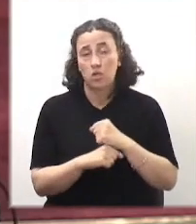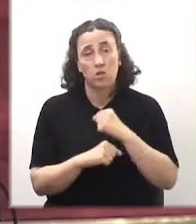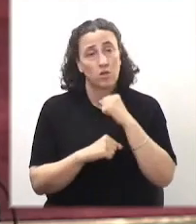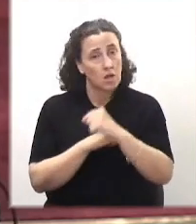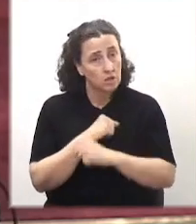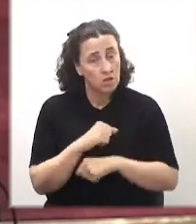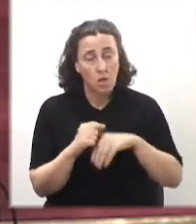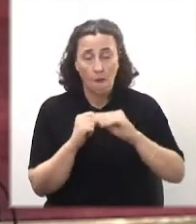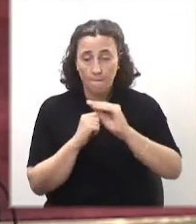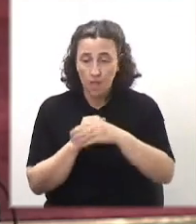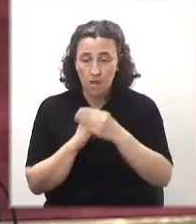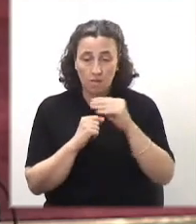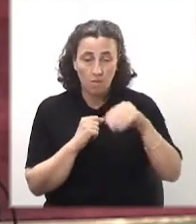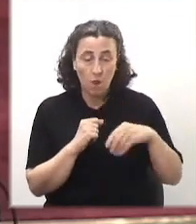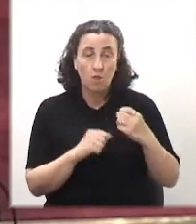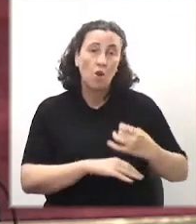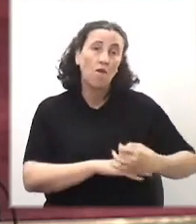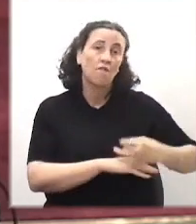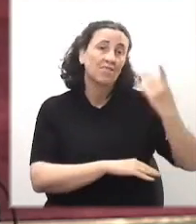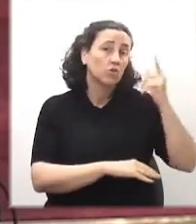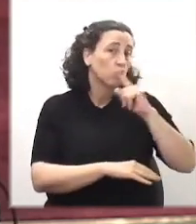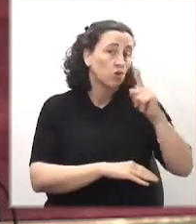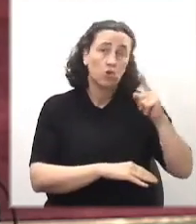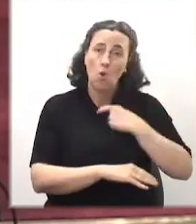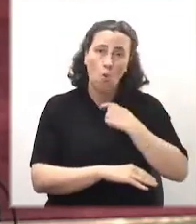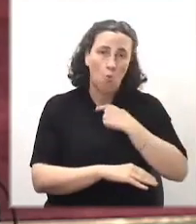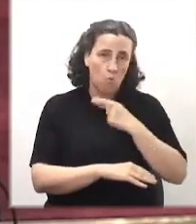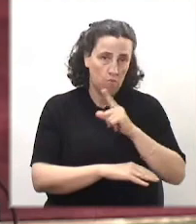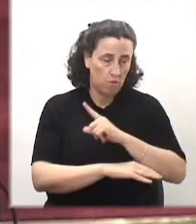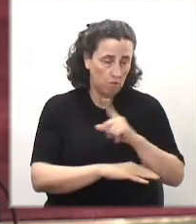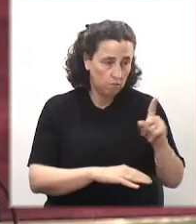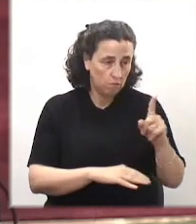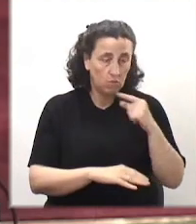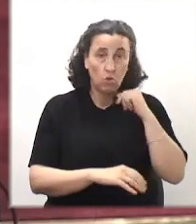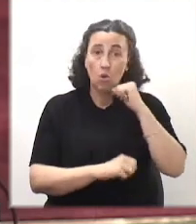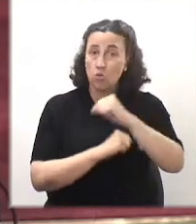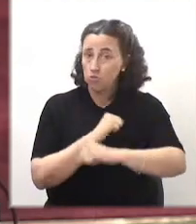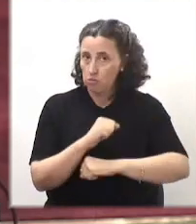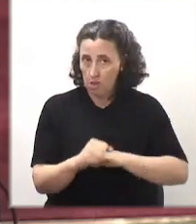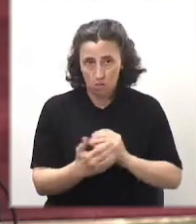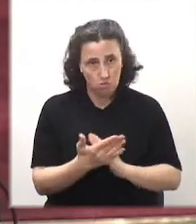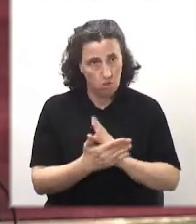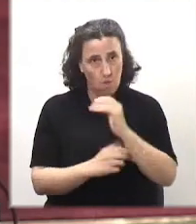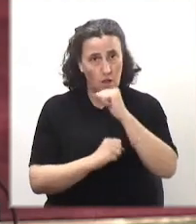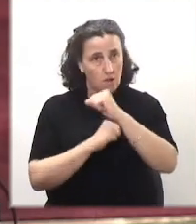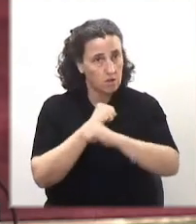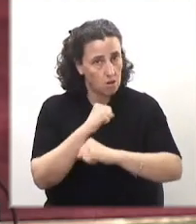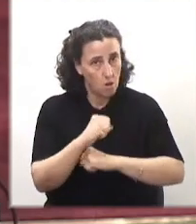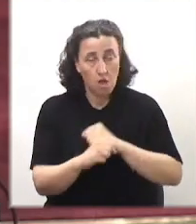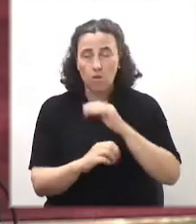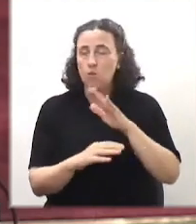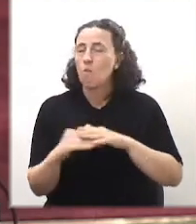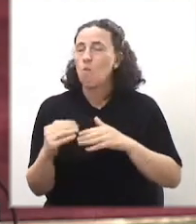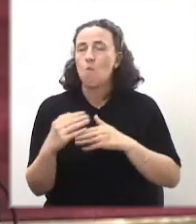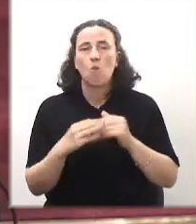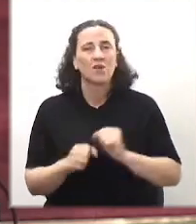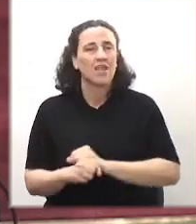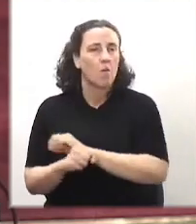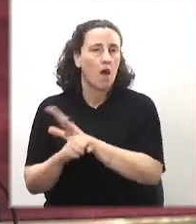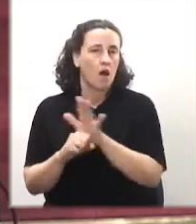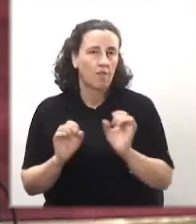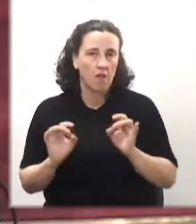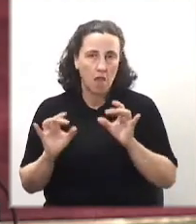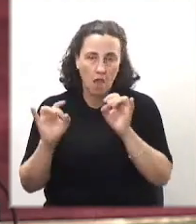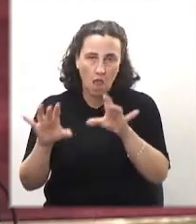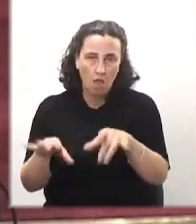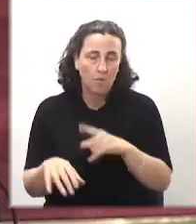los años aparecen profesionales en no ejercicio, todos los años. No tiene nada que ver la pandemia, no tiene nada